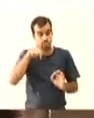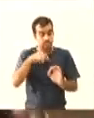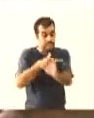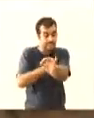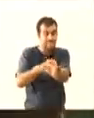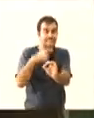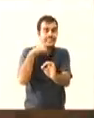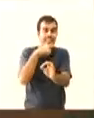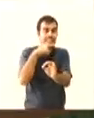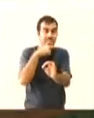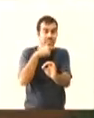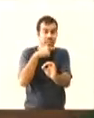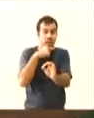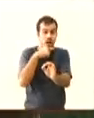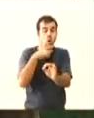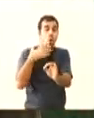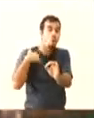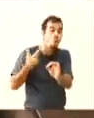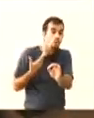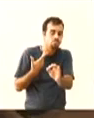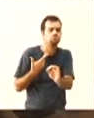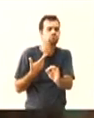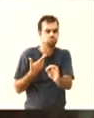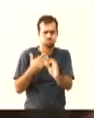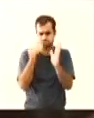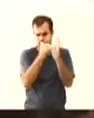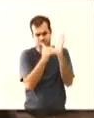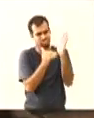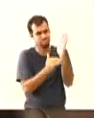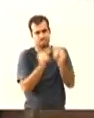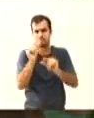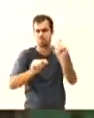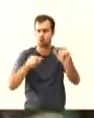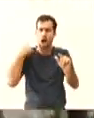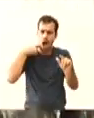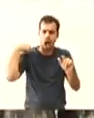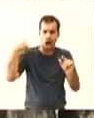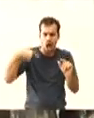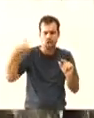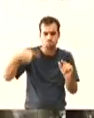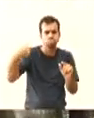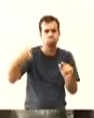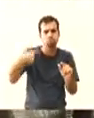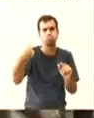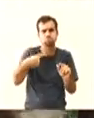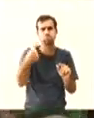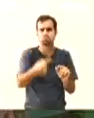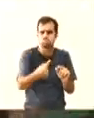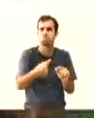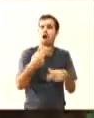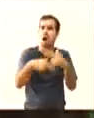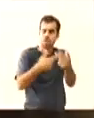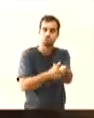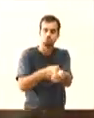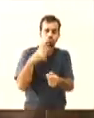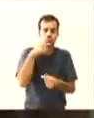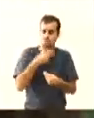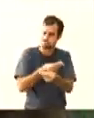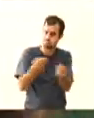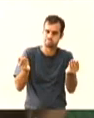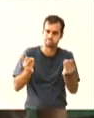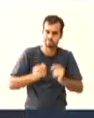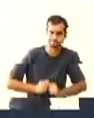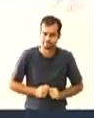componente se obtiene gracias a la voluntad de miles de personas que donan su sangre anualmente, sin otro estímulo que su sentido